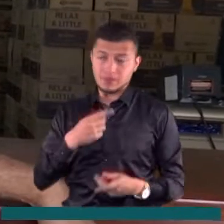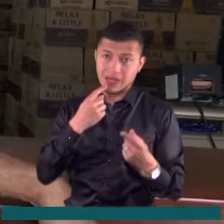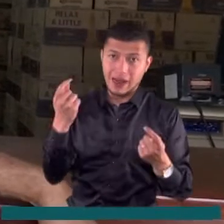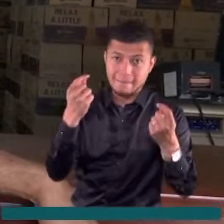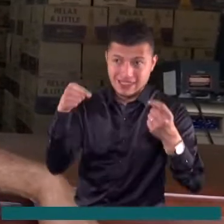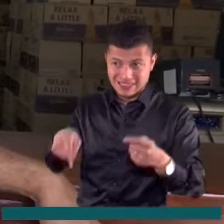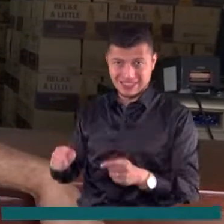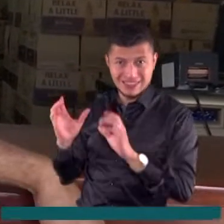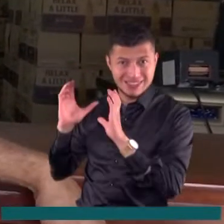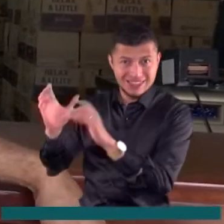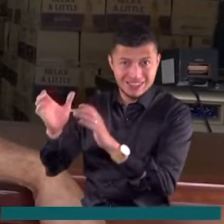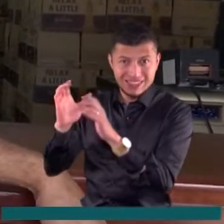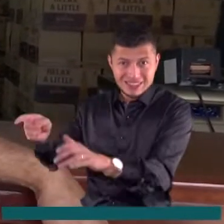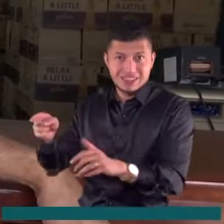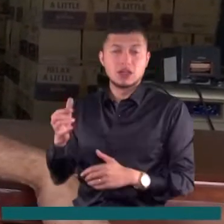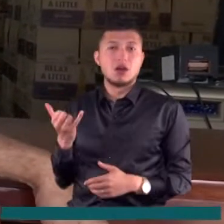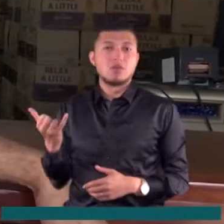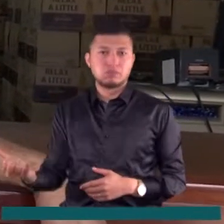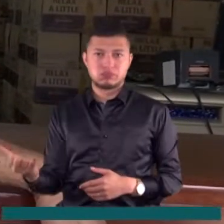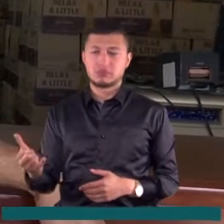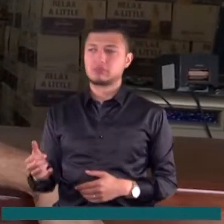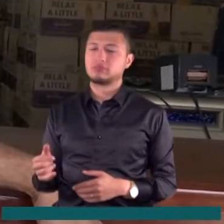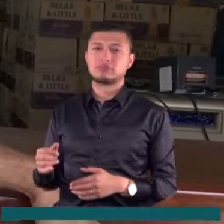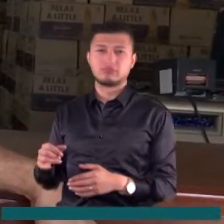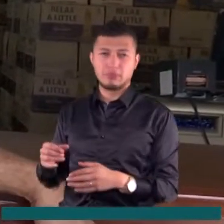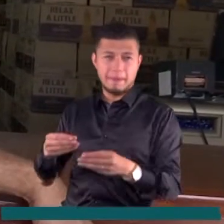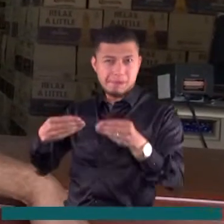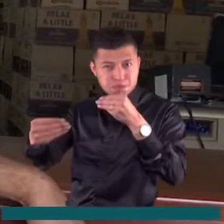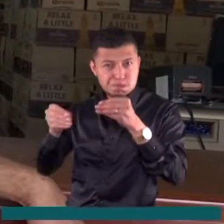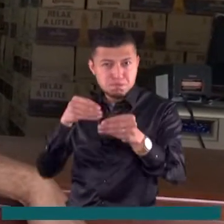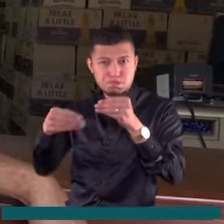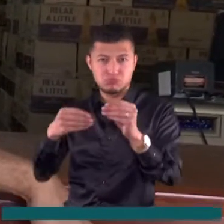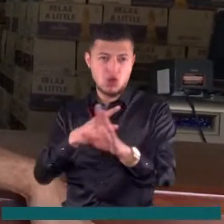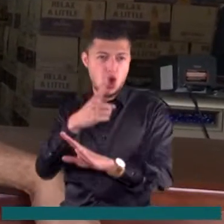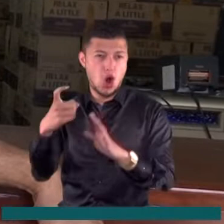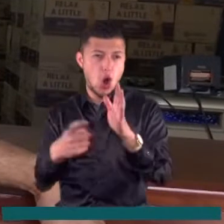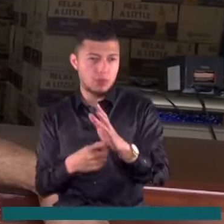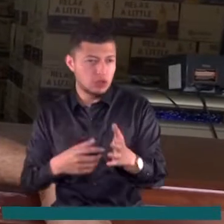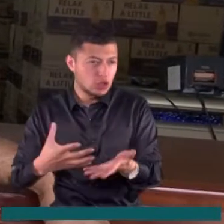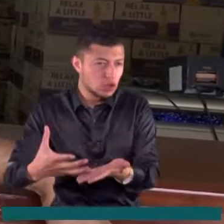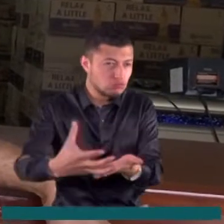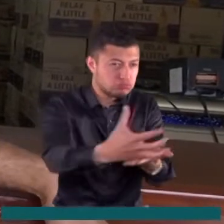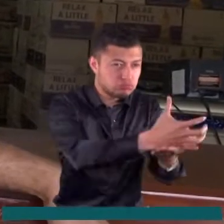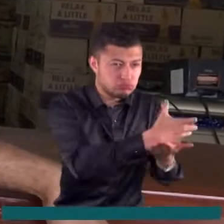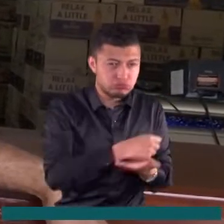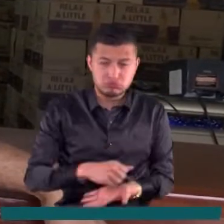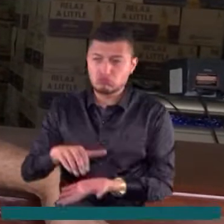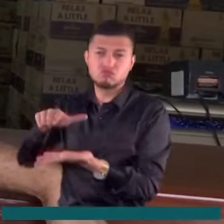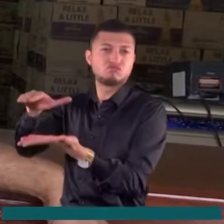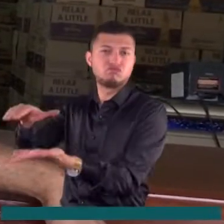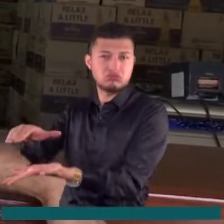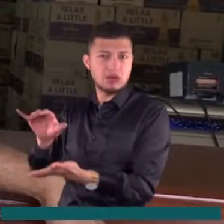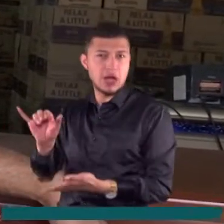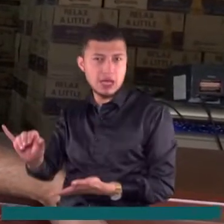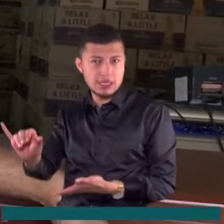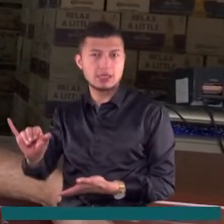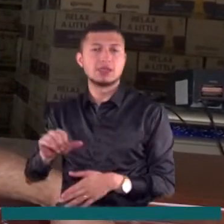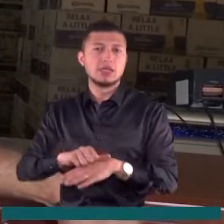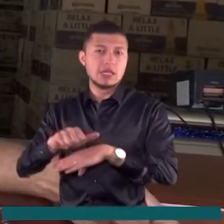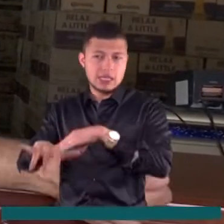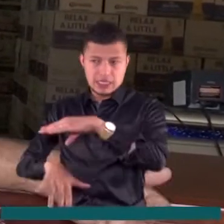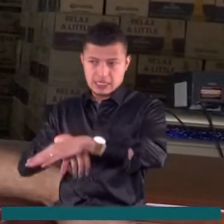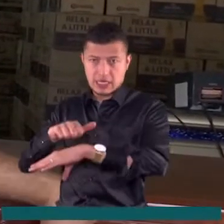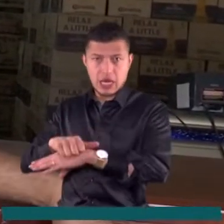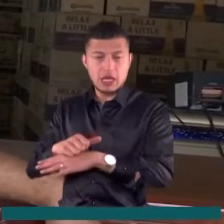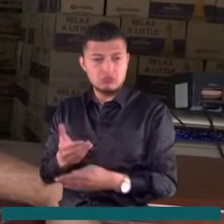en el momento del desempaque para meter las neveras estos plásticos los estamos recogiendo donde estamos dejando una parte de atrás y